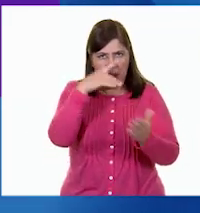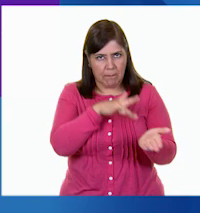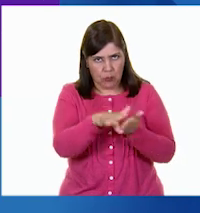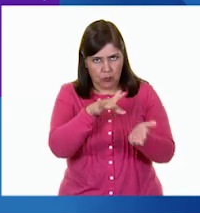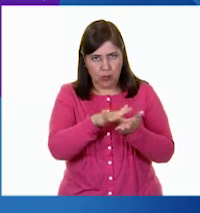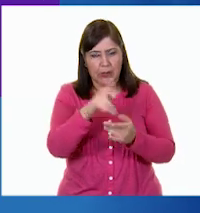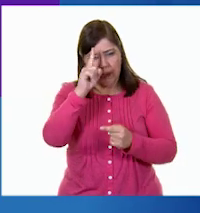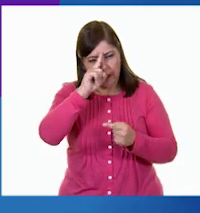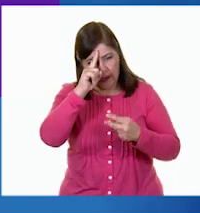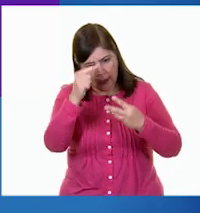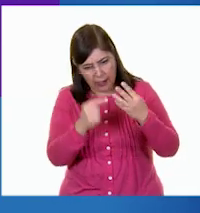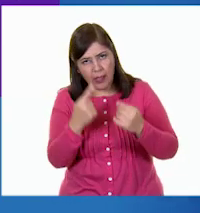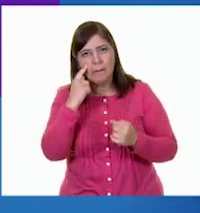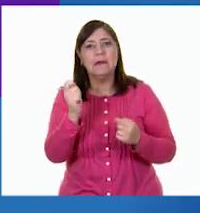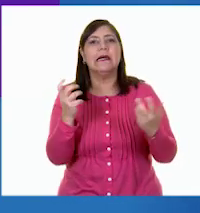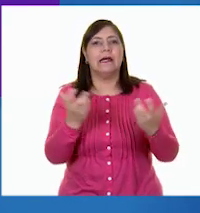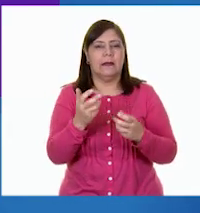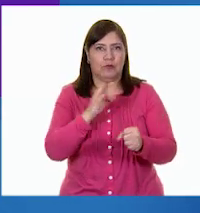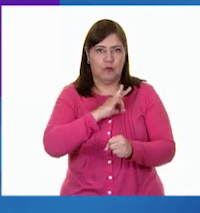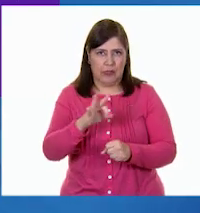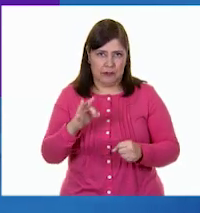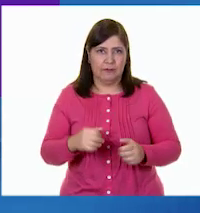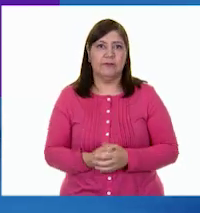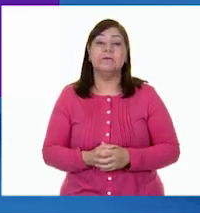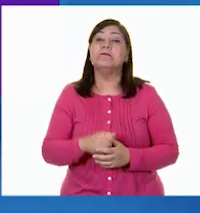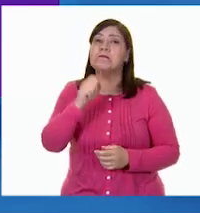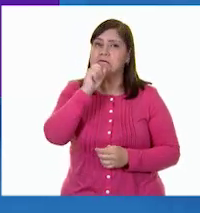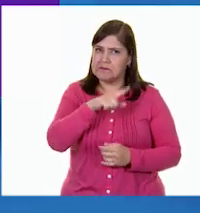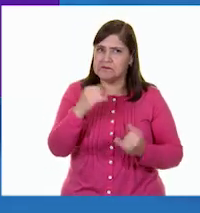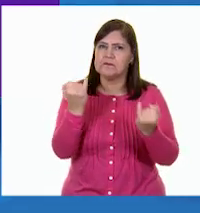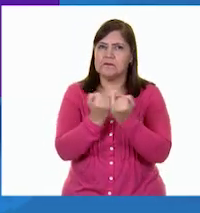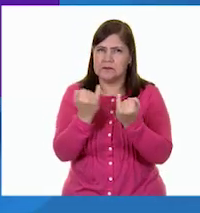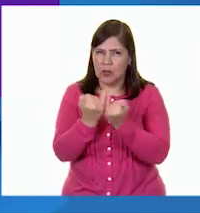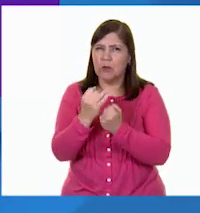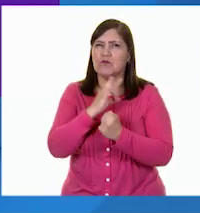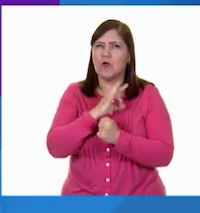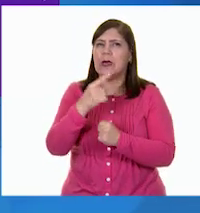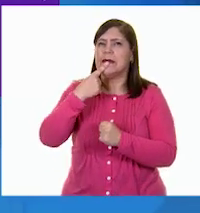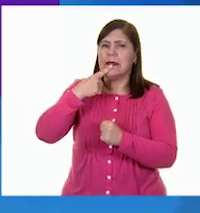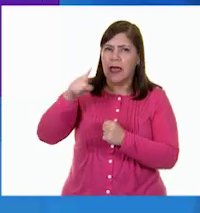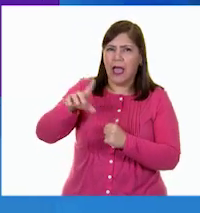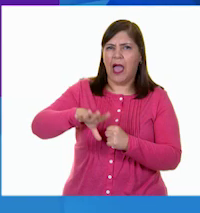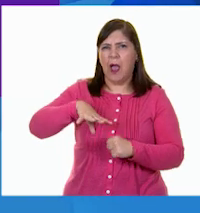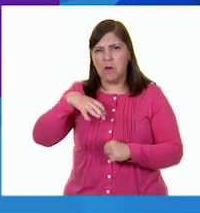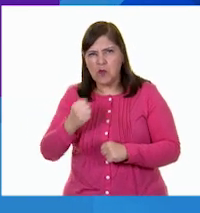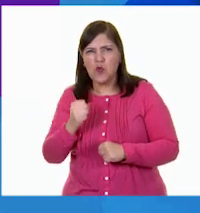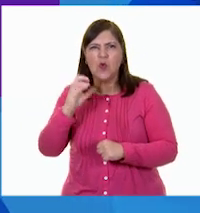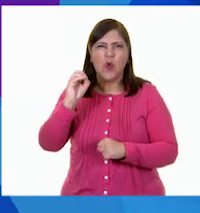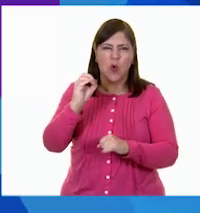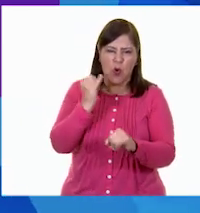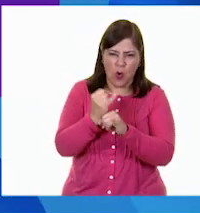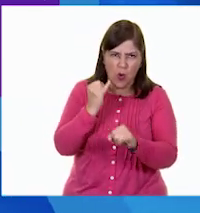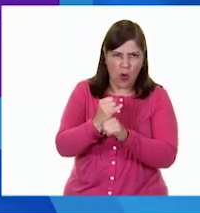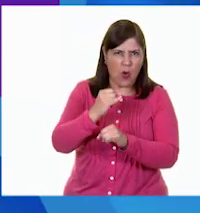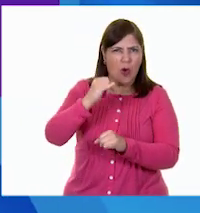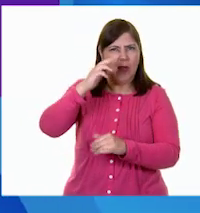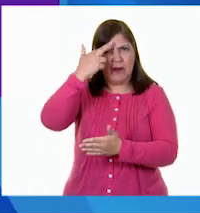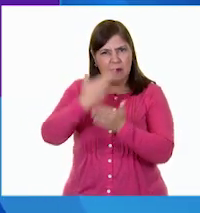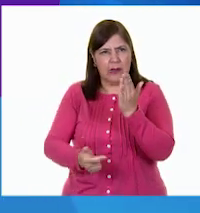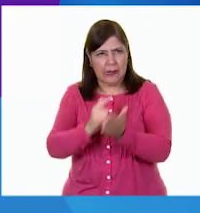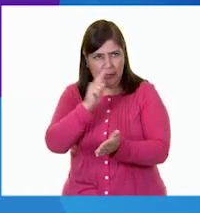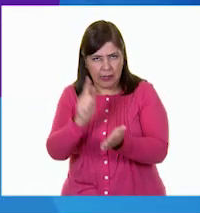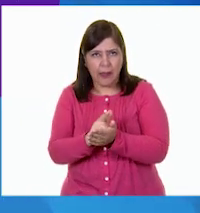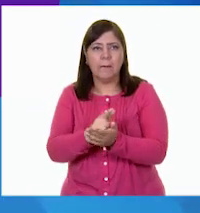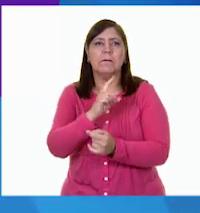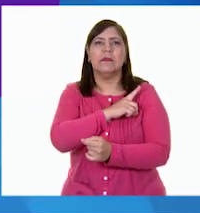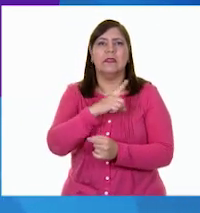y orientarte en estos casos. Asimismo, para poder reportar cualquier tipo de abuso o ciberdelito, es importante que